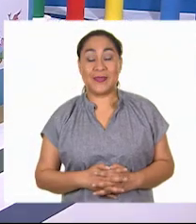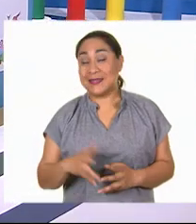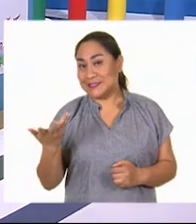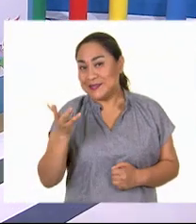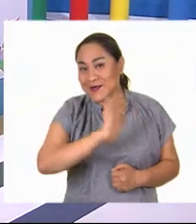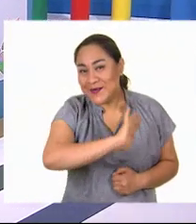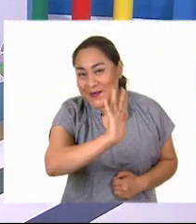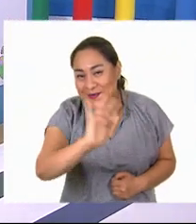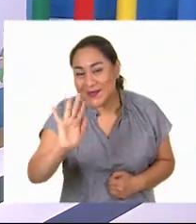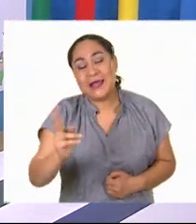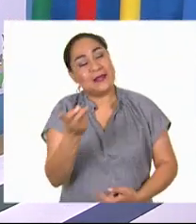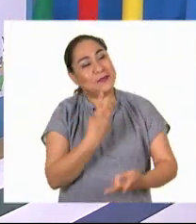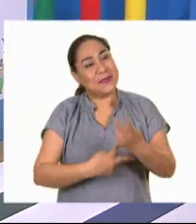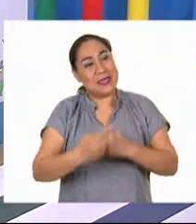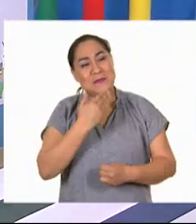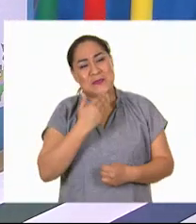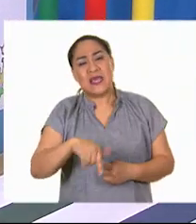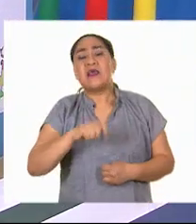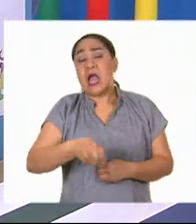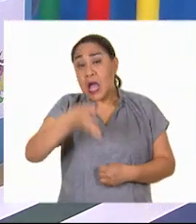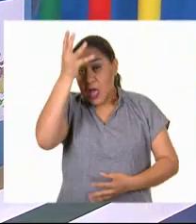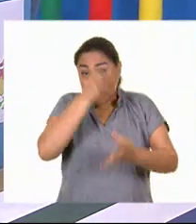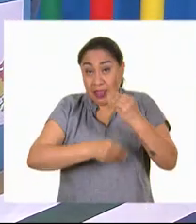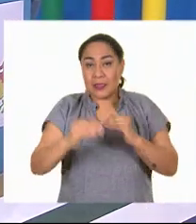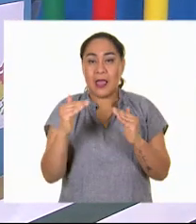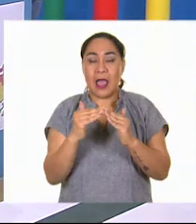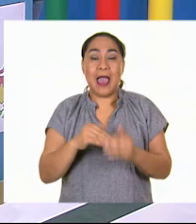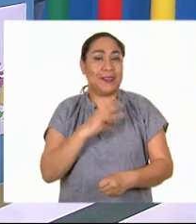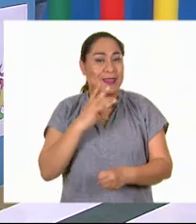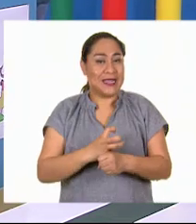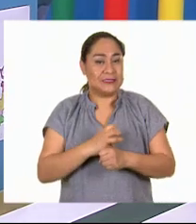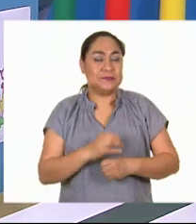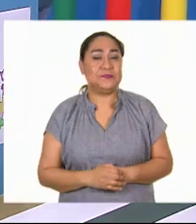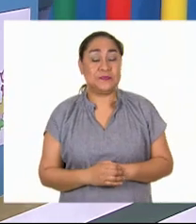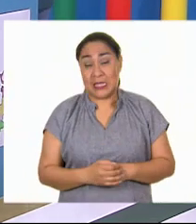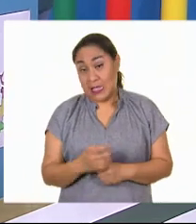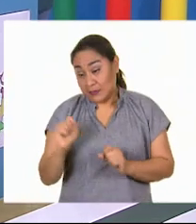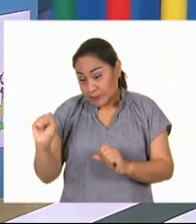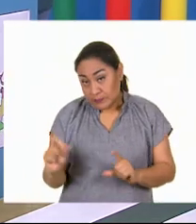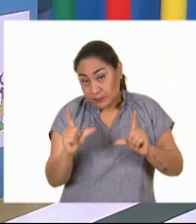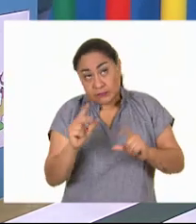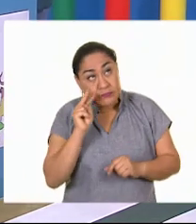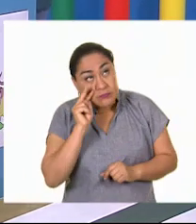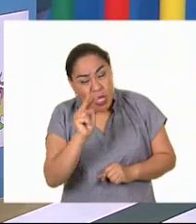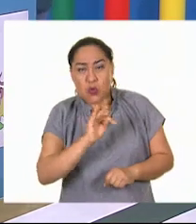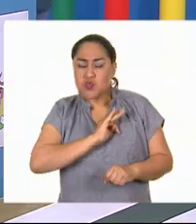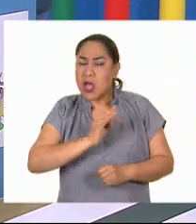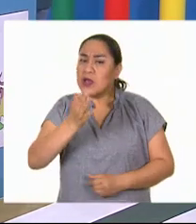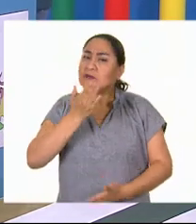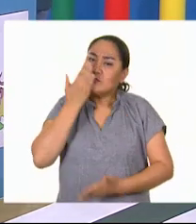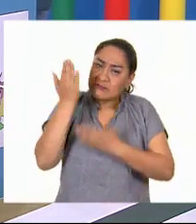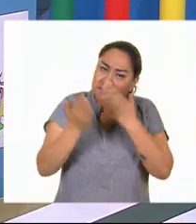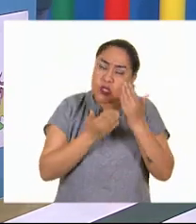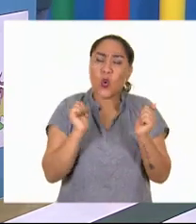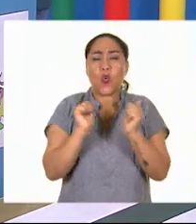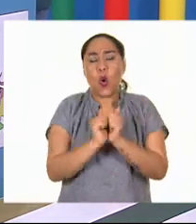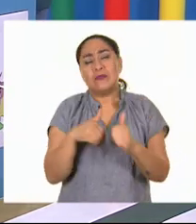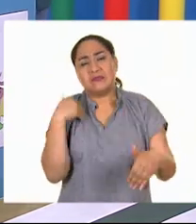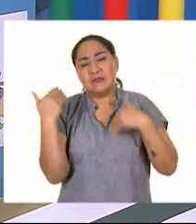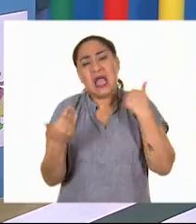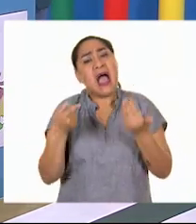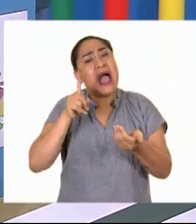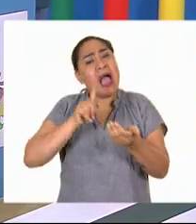Hola, hola, les damos la bienvenida a Aprende en Casa 3, un espacio en el que vamos a poder estudiar y divertirnos desde